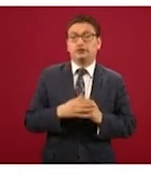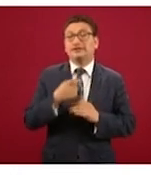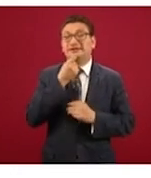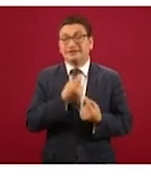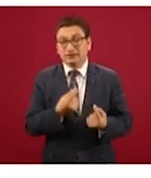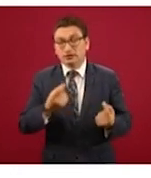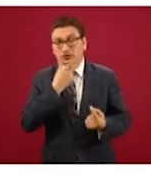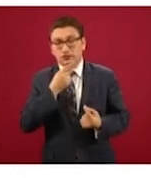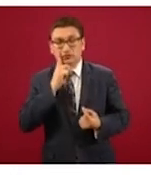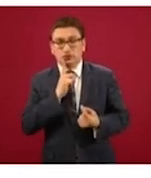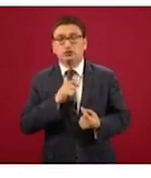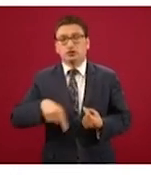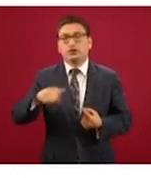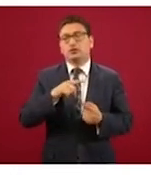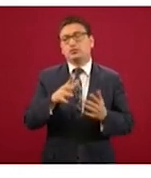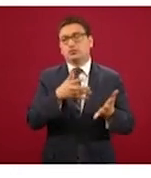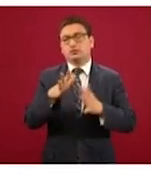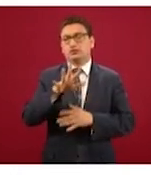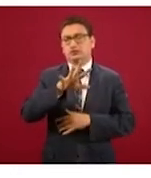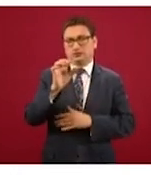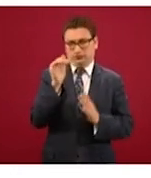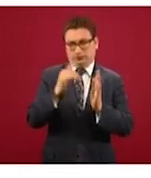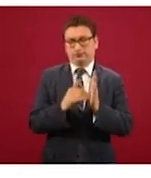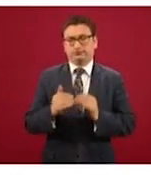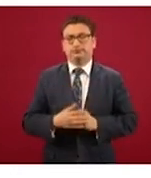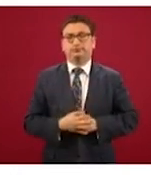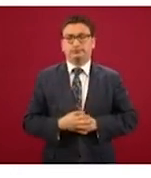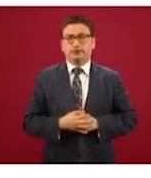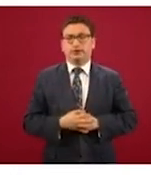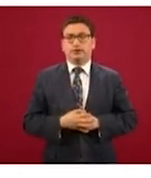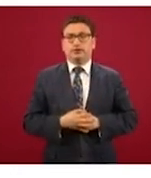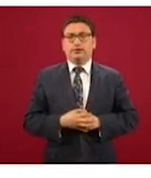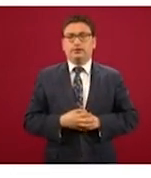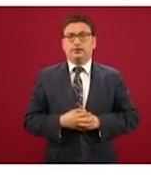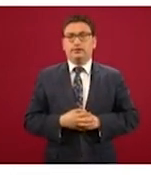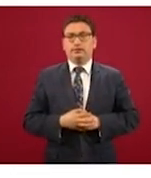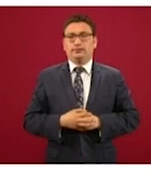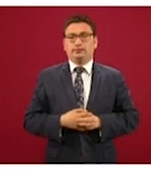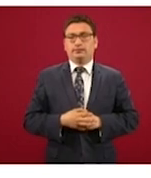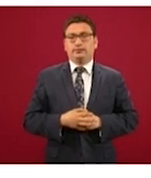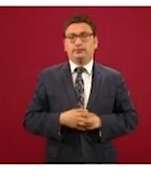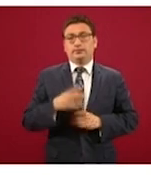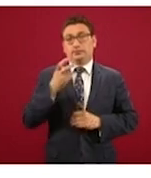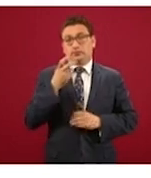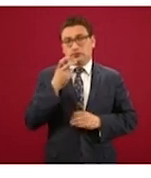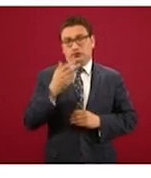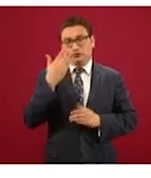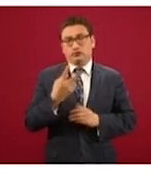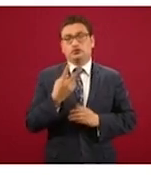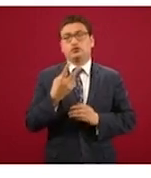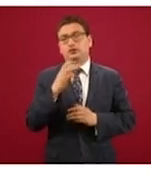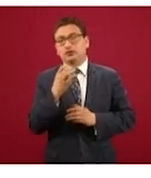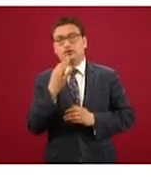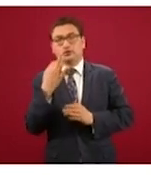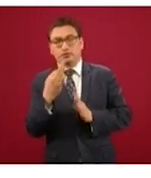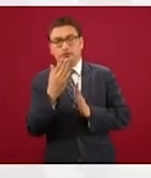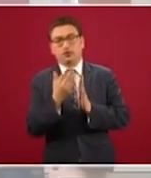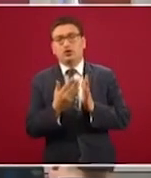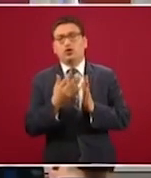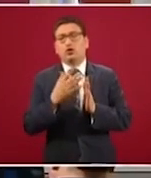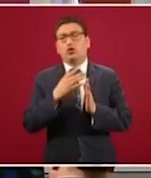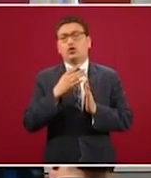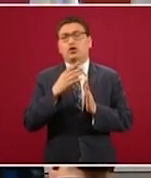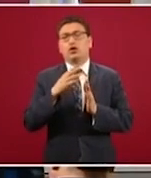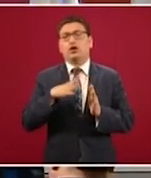niñas y los niños, poco más de 500 mil. De tal manera que estamos cerrando este bimestre con 800